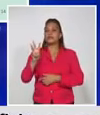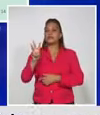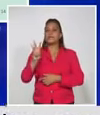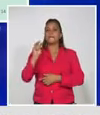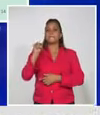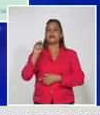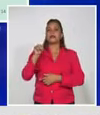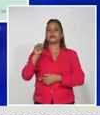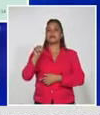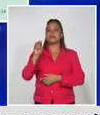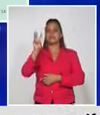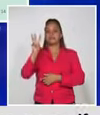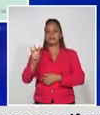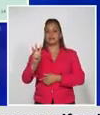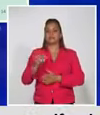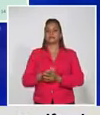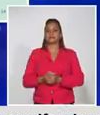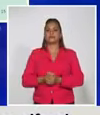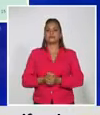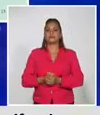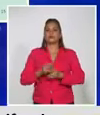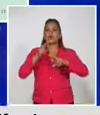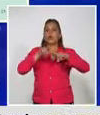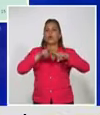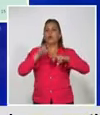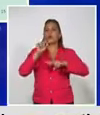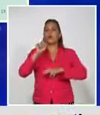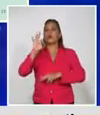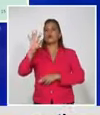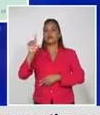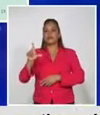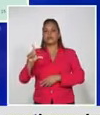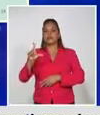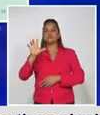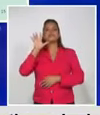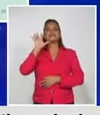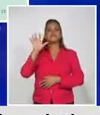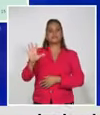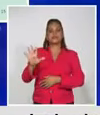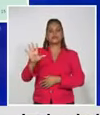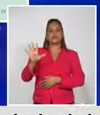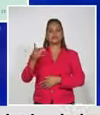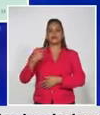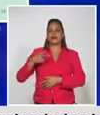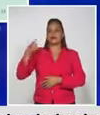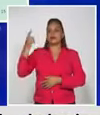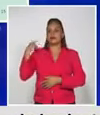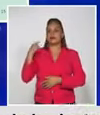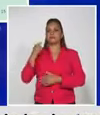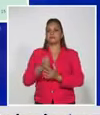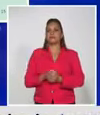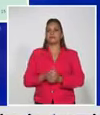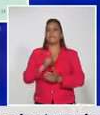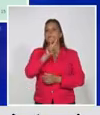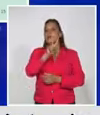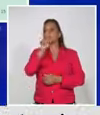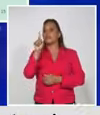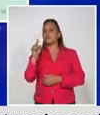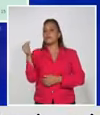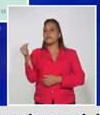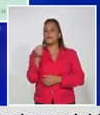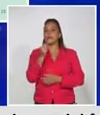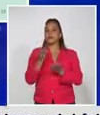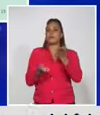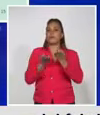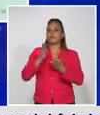3. Holguín diagnostica 5 casos autóctonos ayer, 21 menos que la jornada